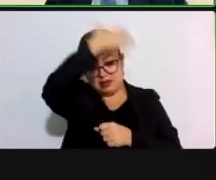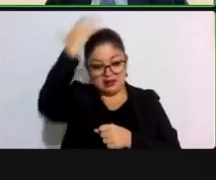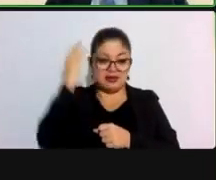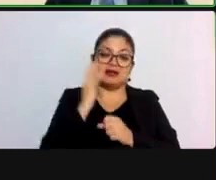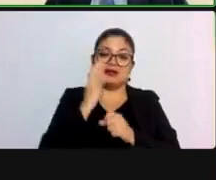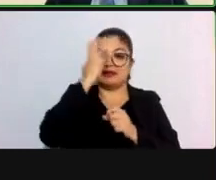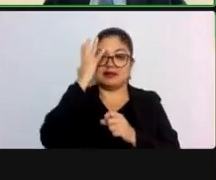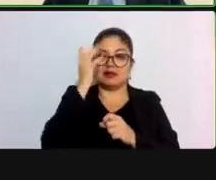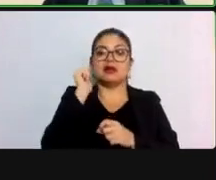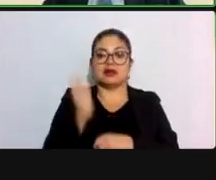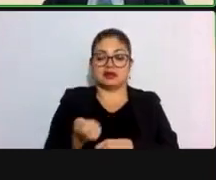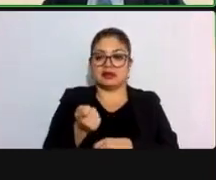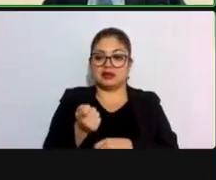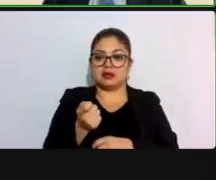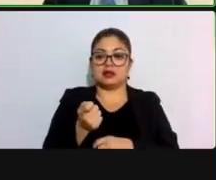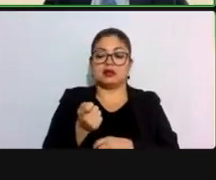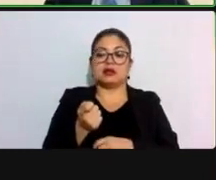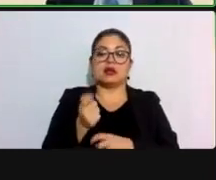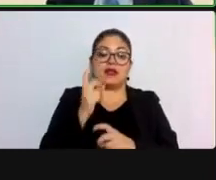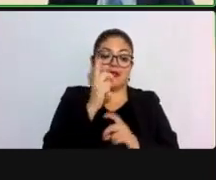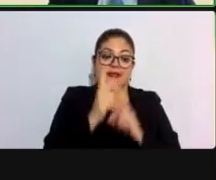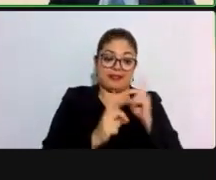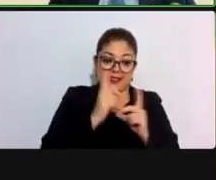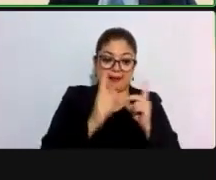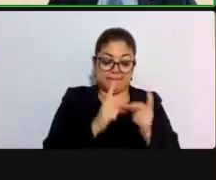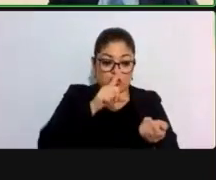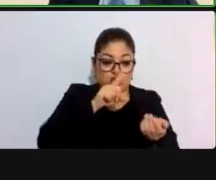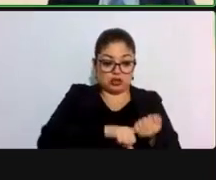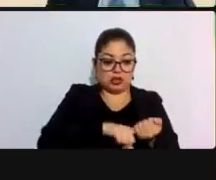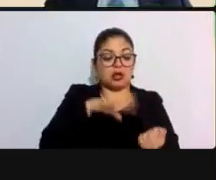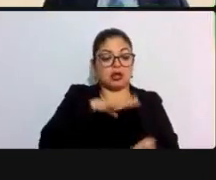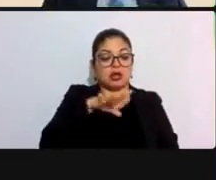18% de los lesionados en actividades deportivas.